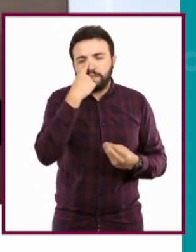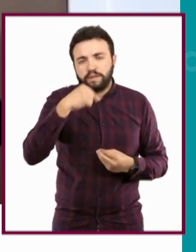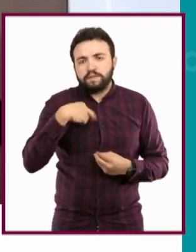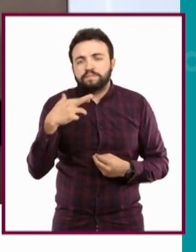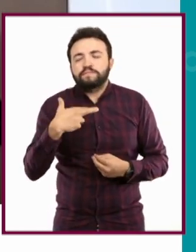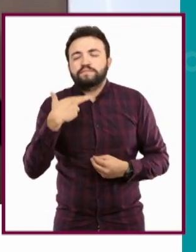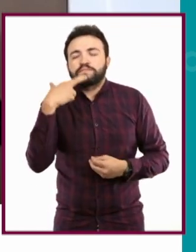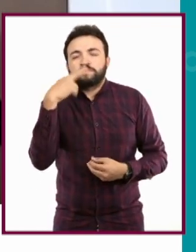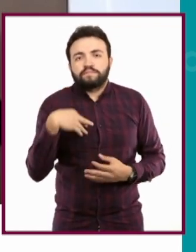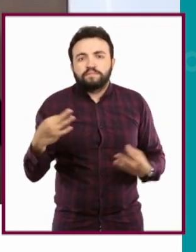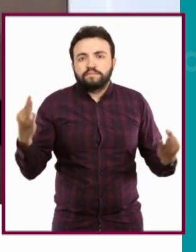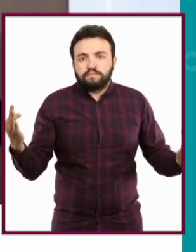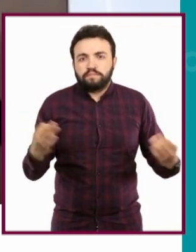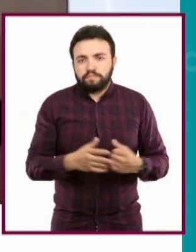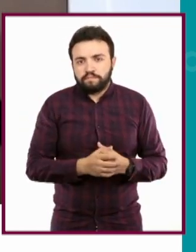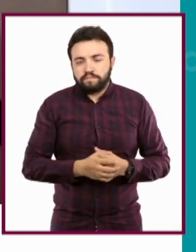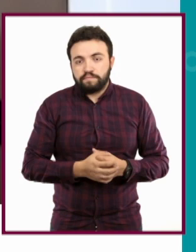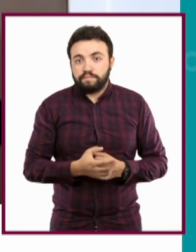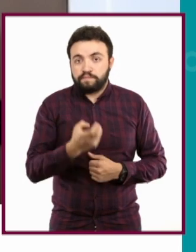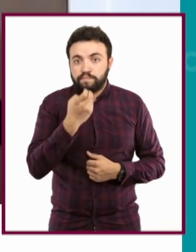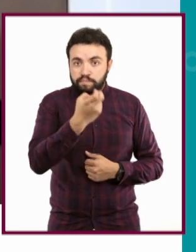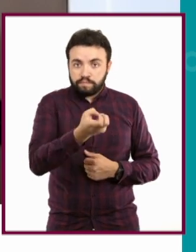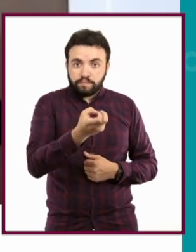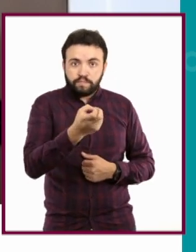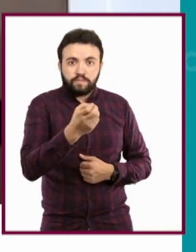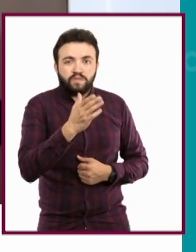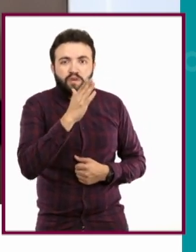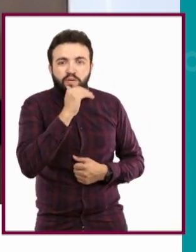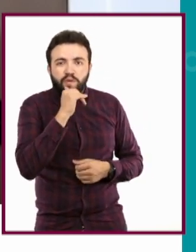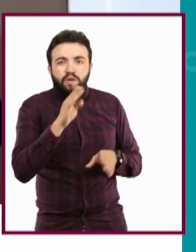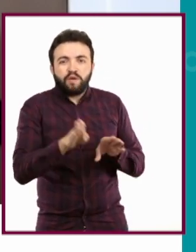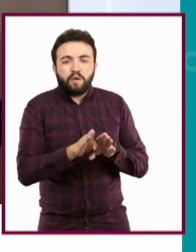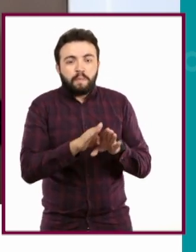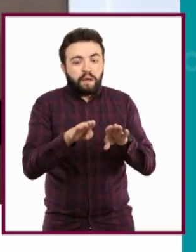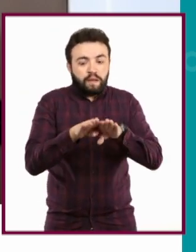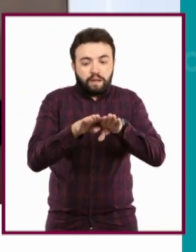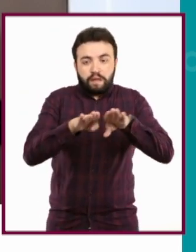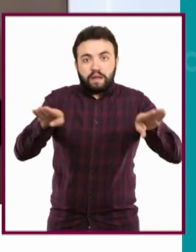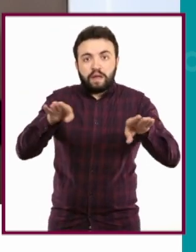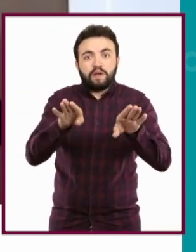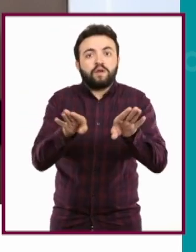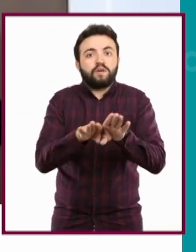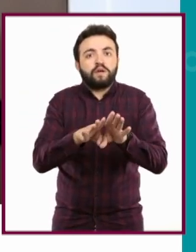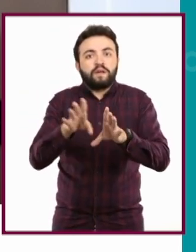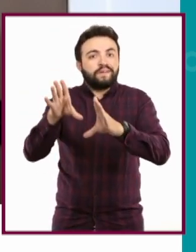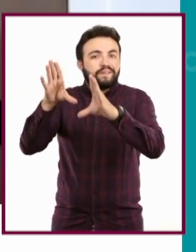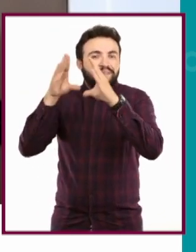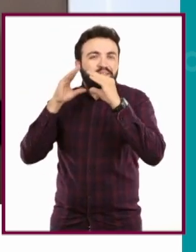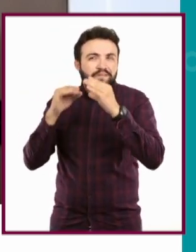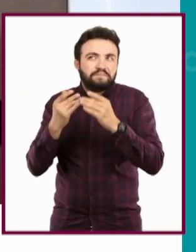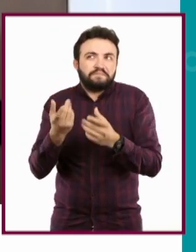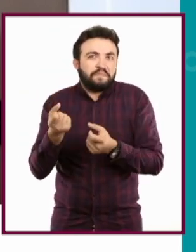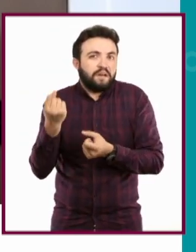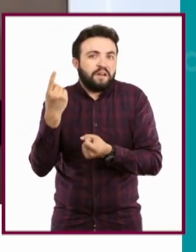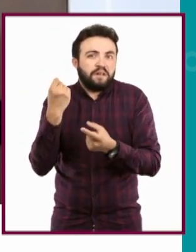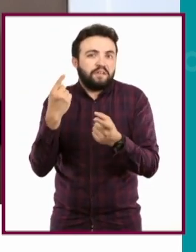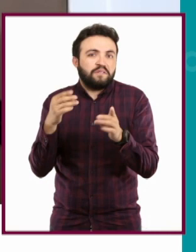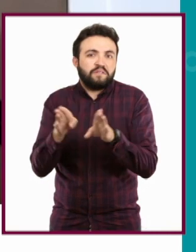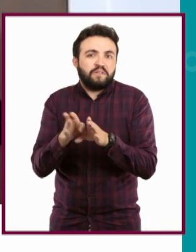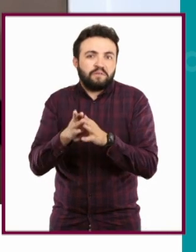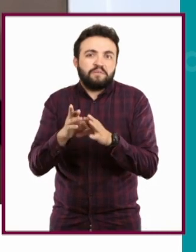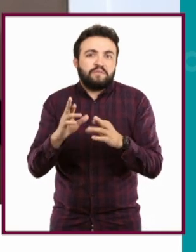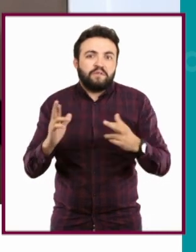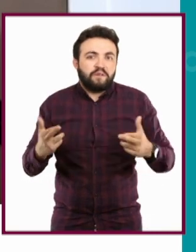de nuevo no tiene que ser la práctica estandarizada que nos enseñan en alguna tradición sagrada o en